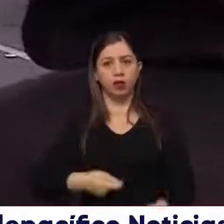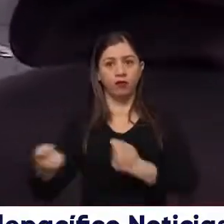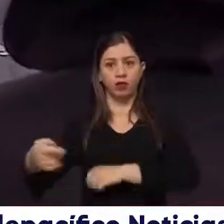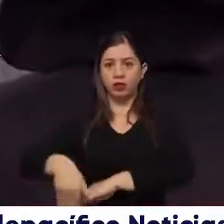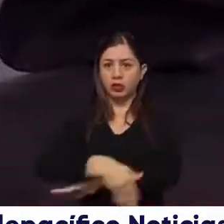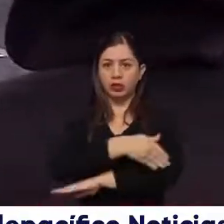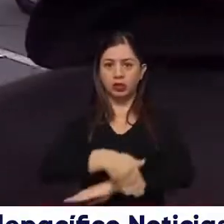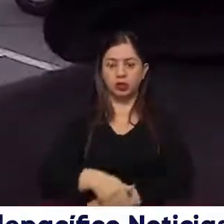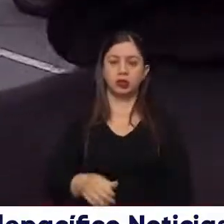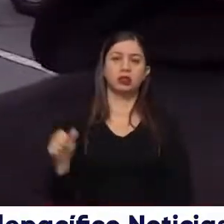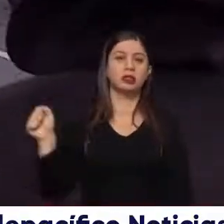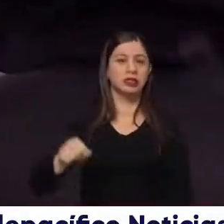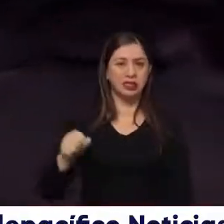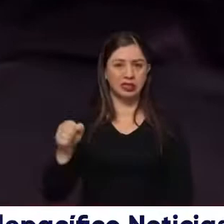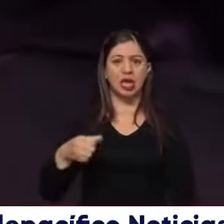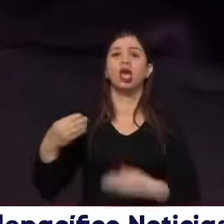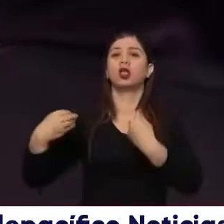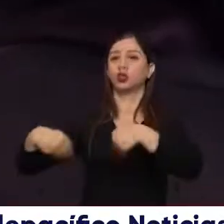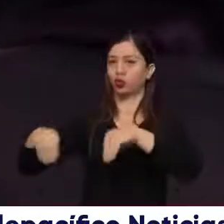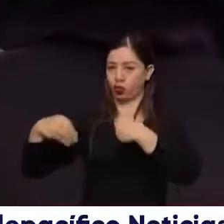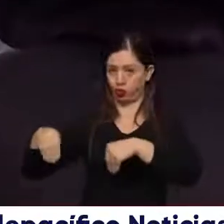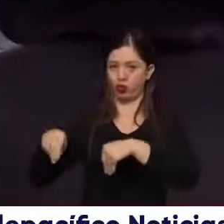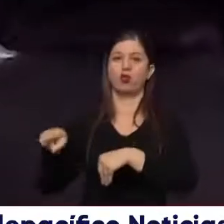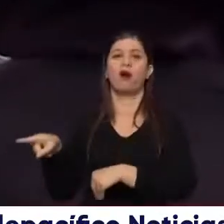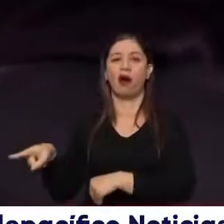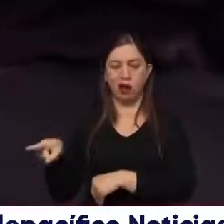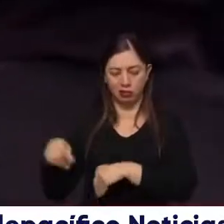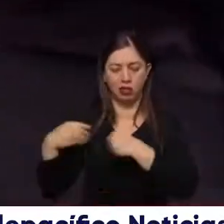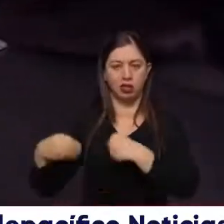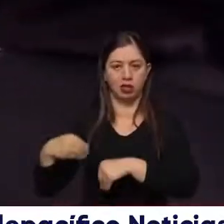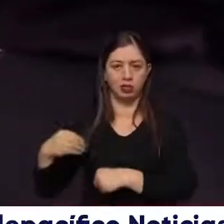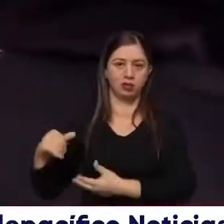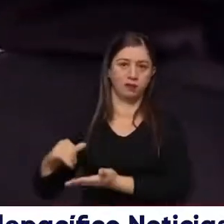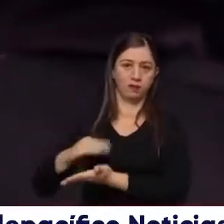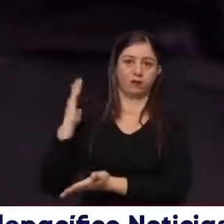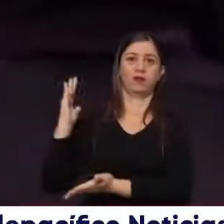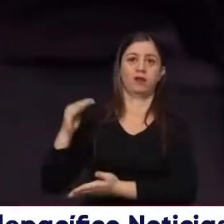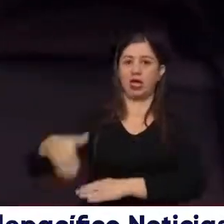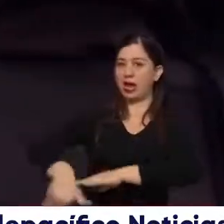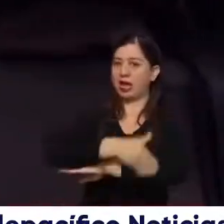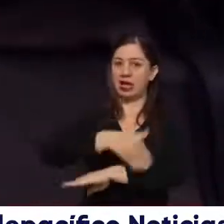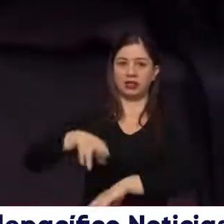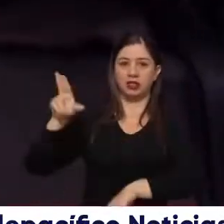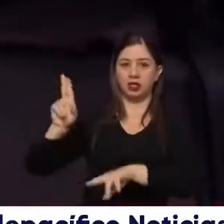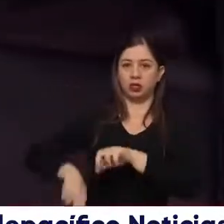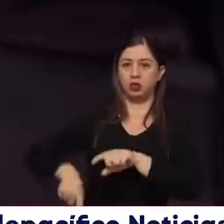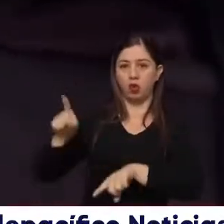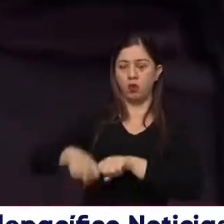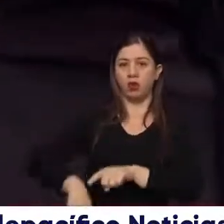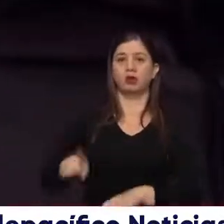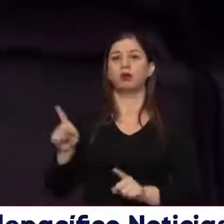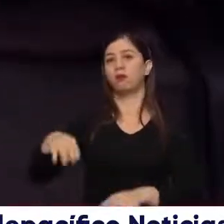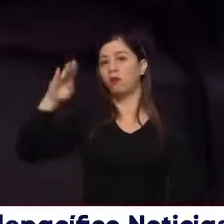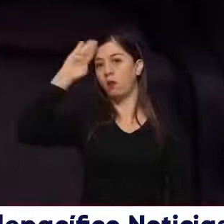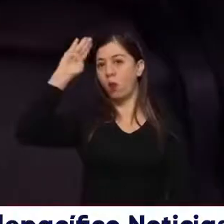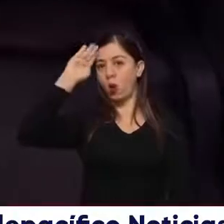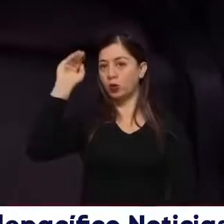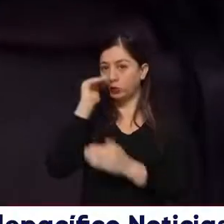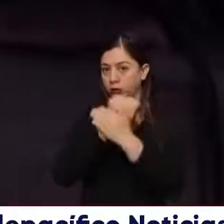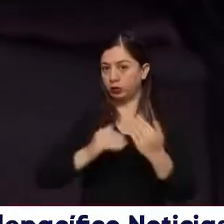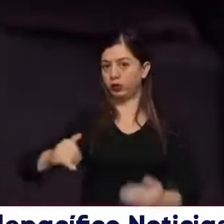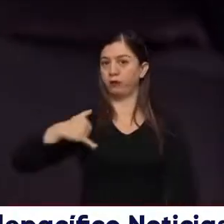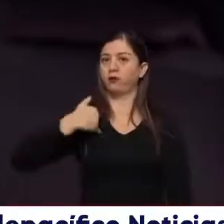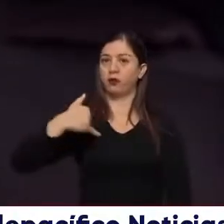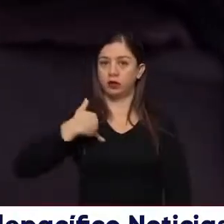calle? Sí, en Tuluá muchas veces que nos echaban los de espacio público, también la policía de infancia y